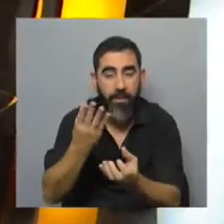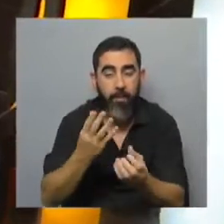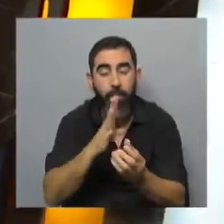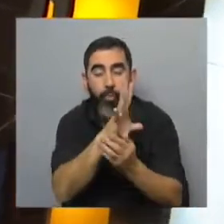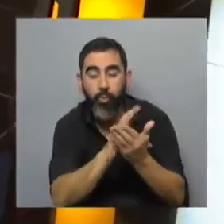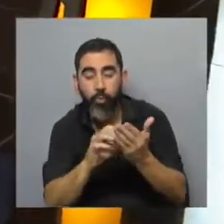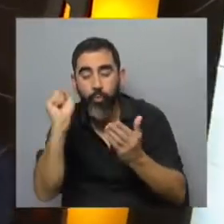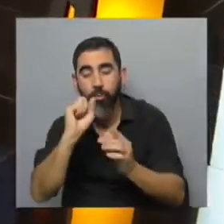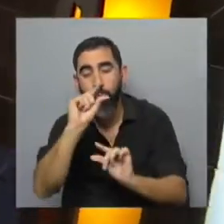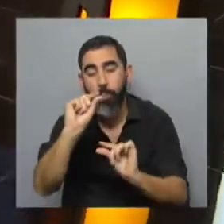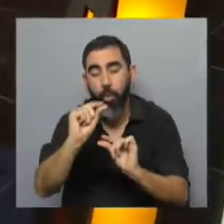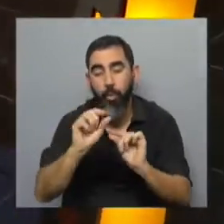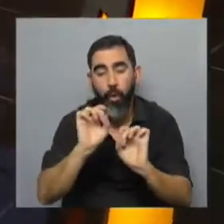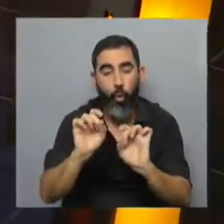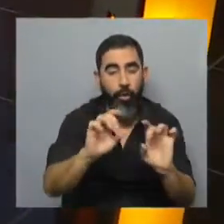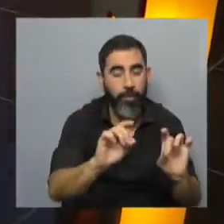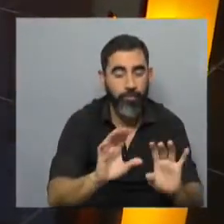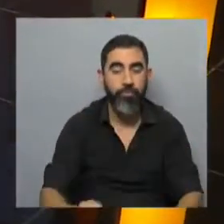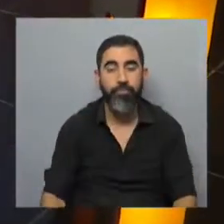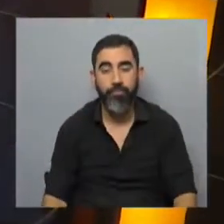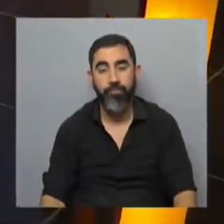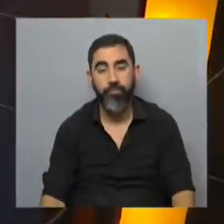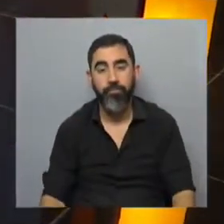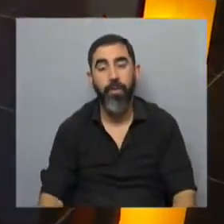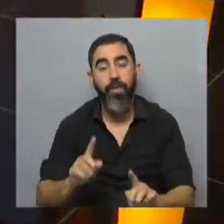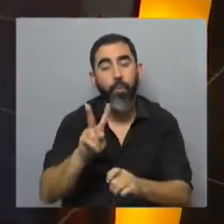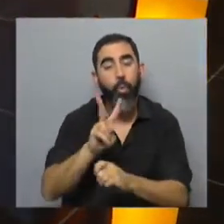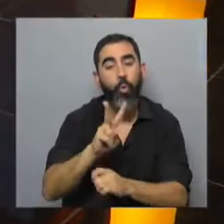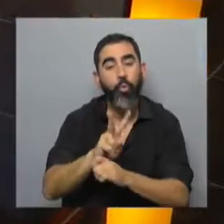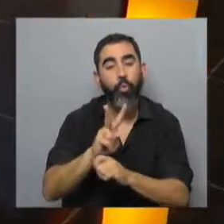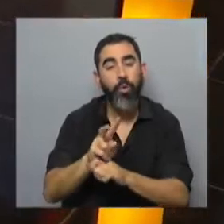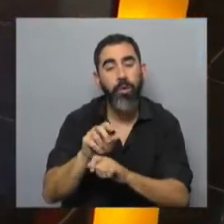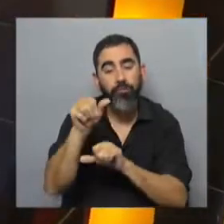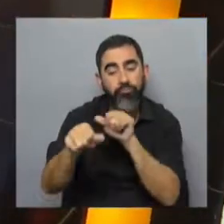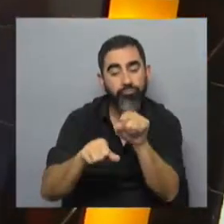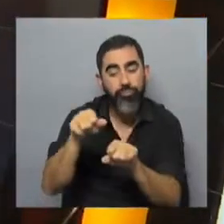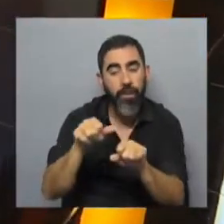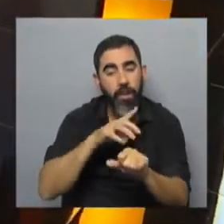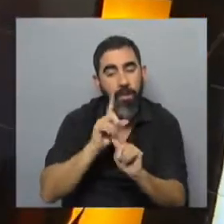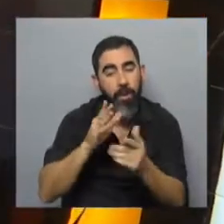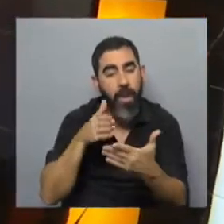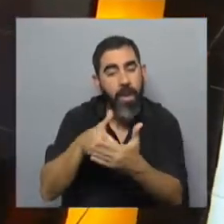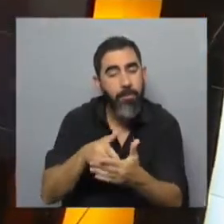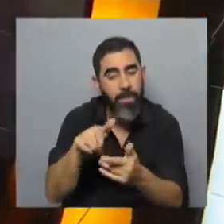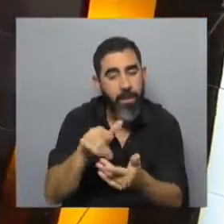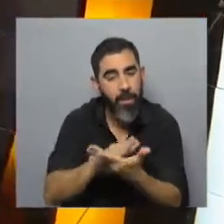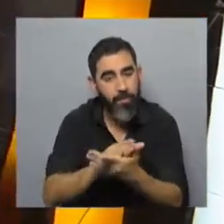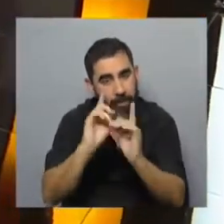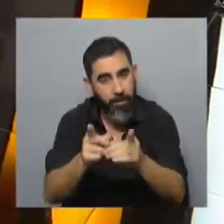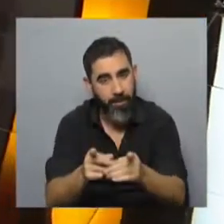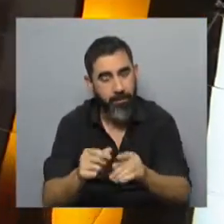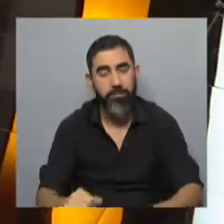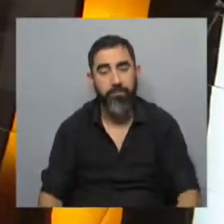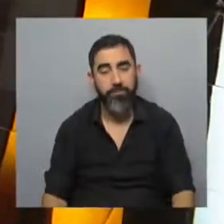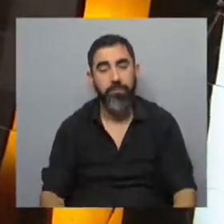una parte de lo que se desecha. ¿Hay que controlar la fertilización? ¿Hay que poner límite? ¿Esa puede ser otra manera de verlo, Guillermo? Sí,